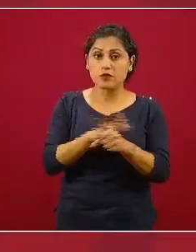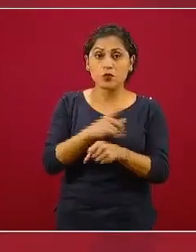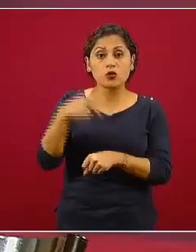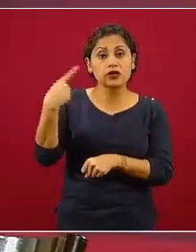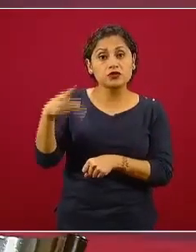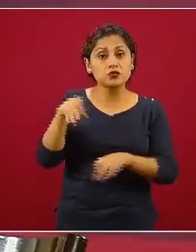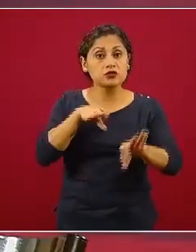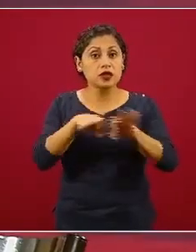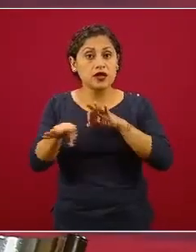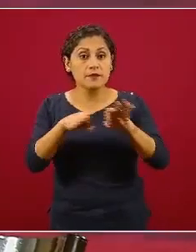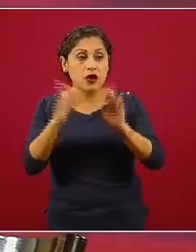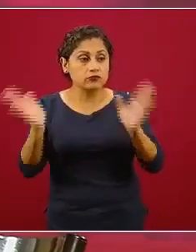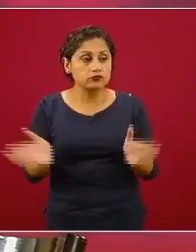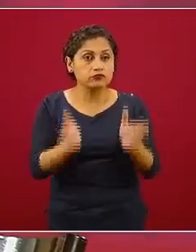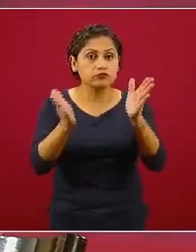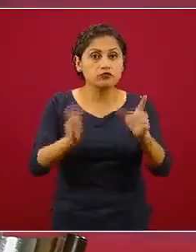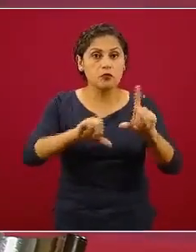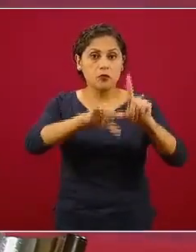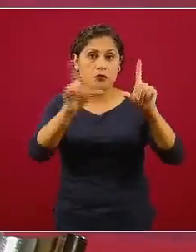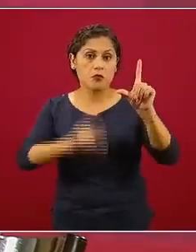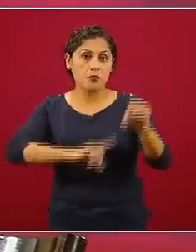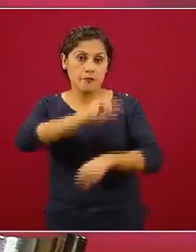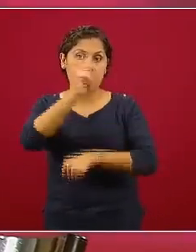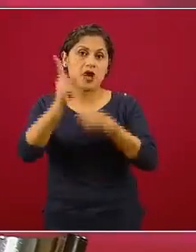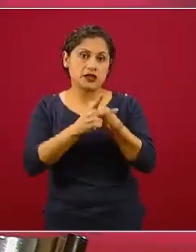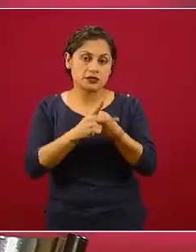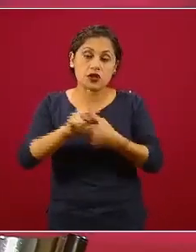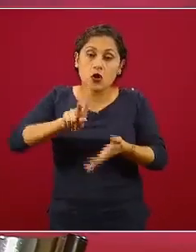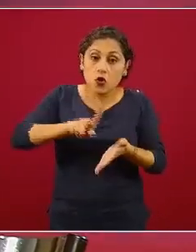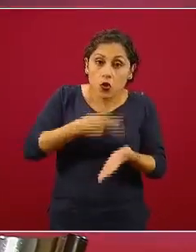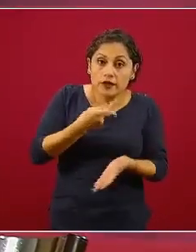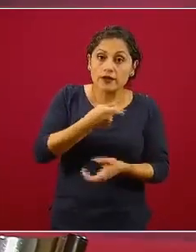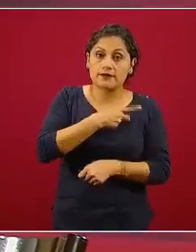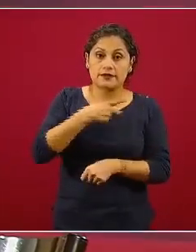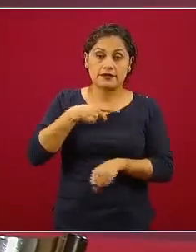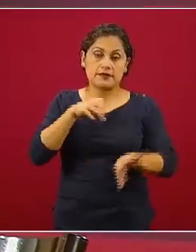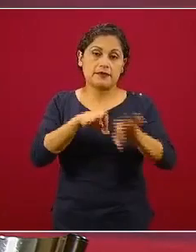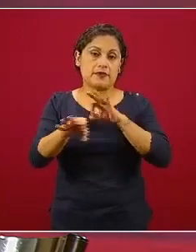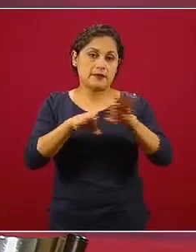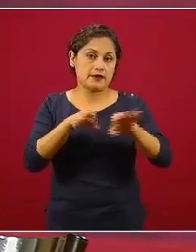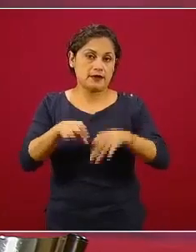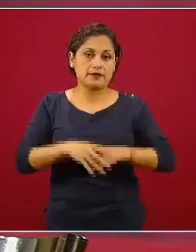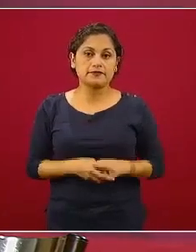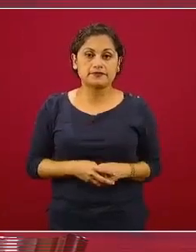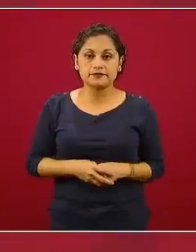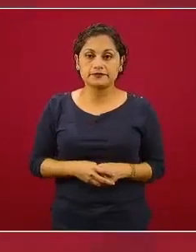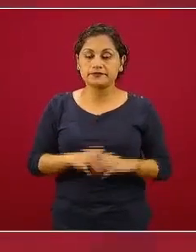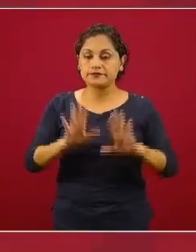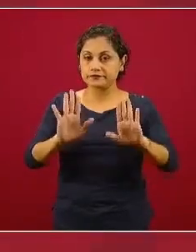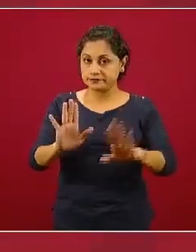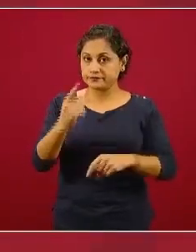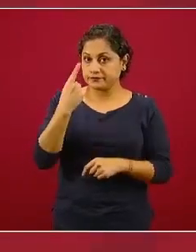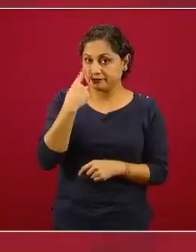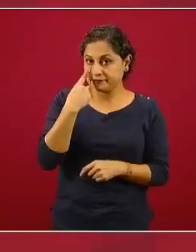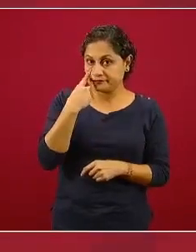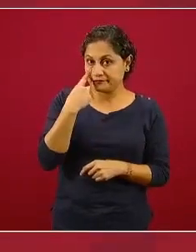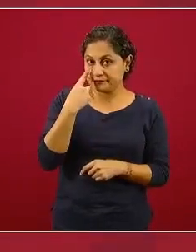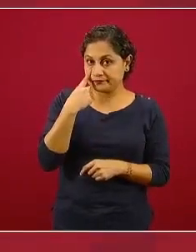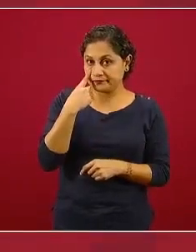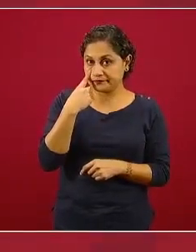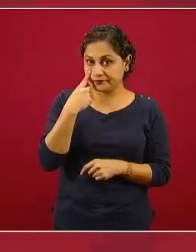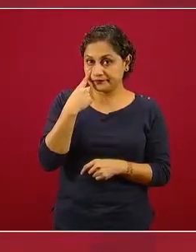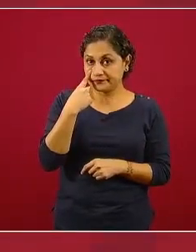país y se tienen que reactivar. Ahora, dejo muy en claro, en ningún momento hay una